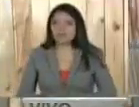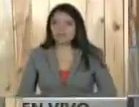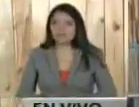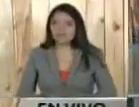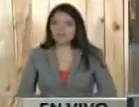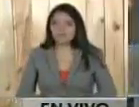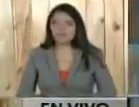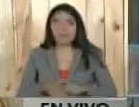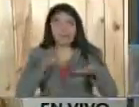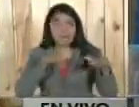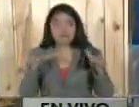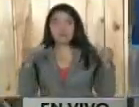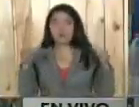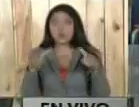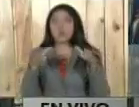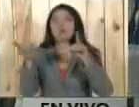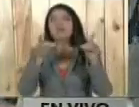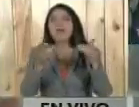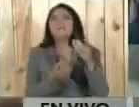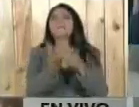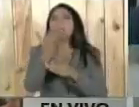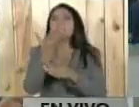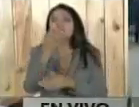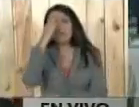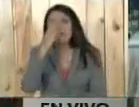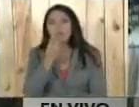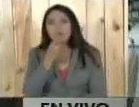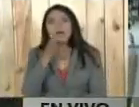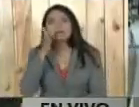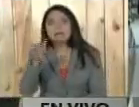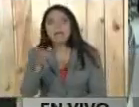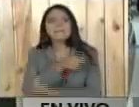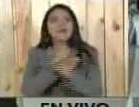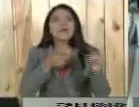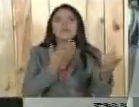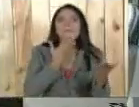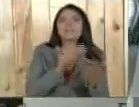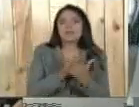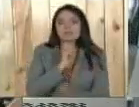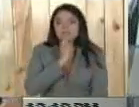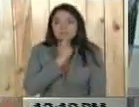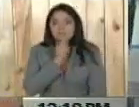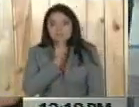Se instaló la mesa de diálogo en mayo en República Dominicana. Ellos pidieron que fuera secreto.